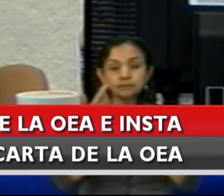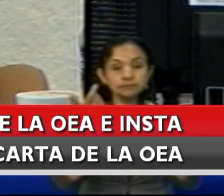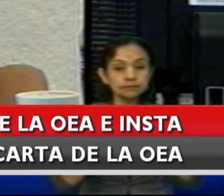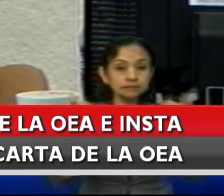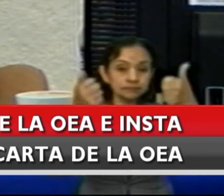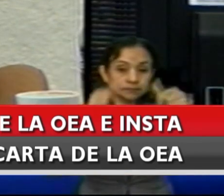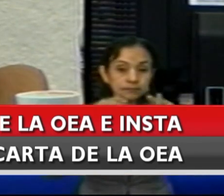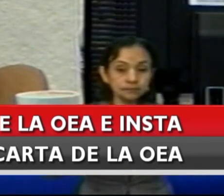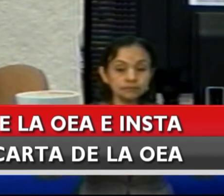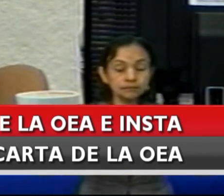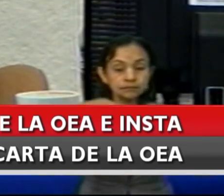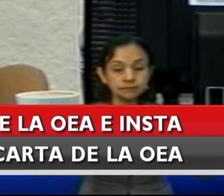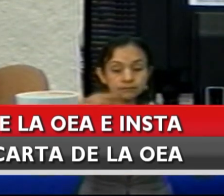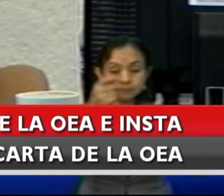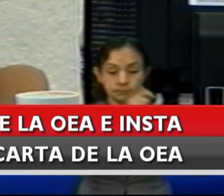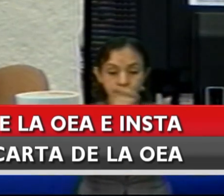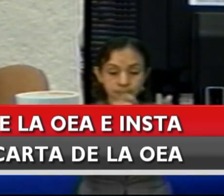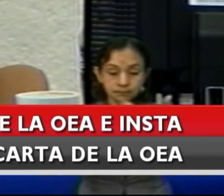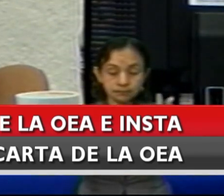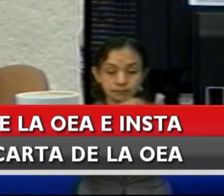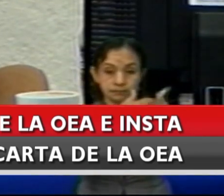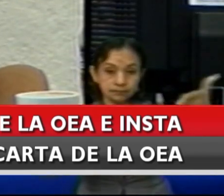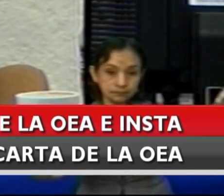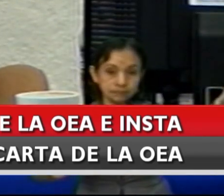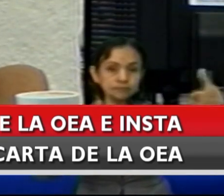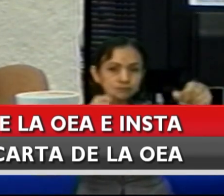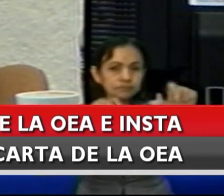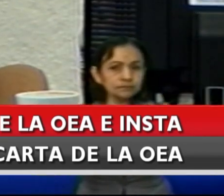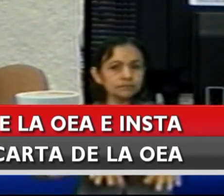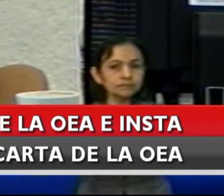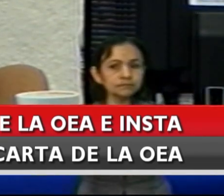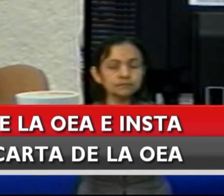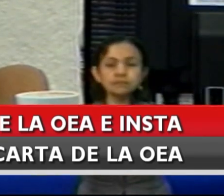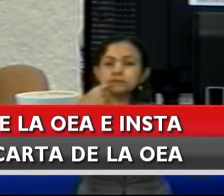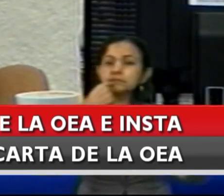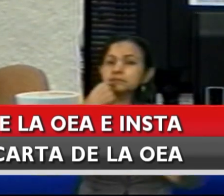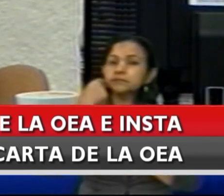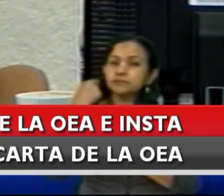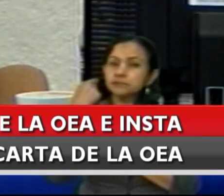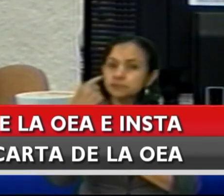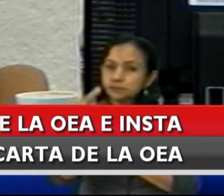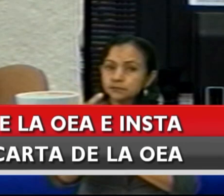aprobar esta declaración, estamos expresando